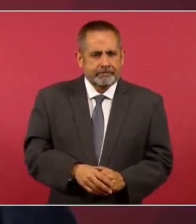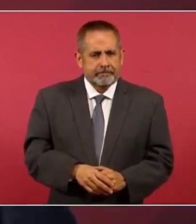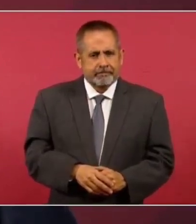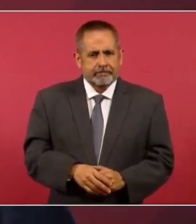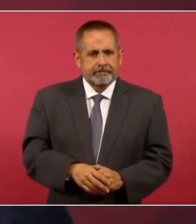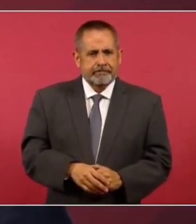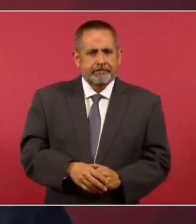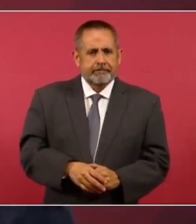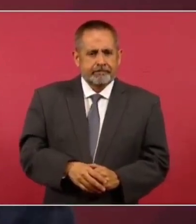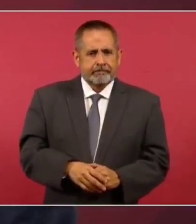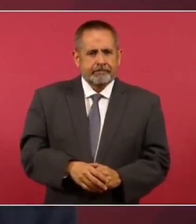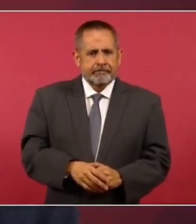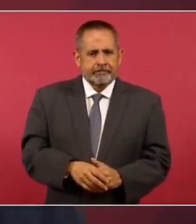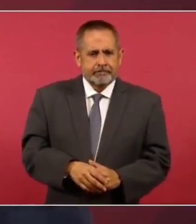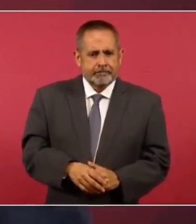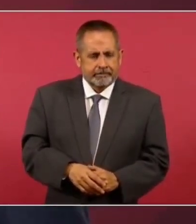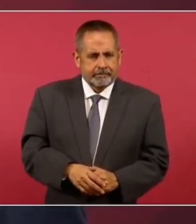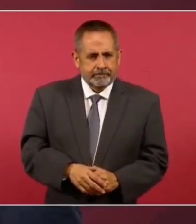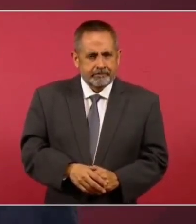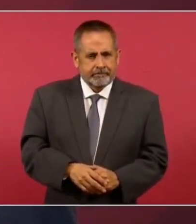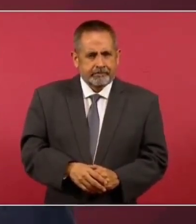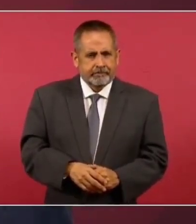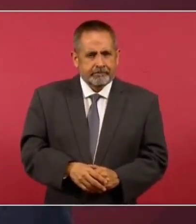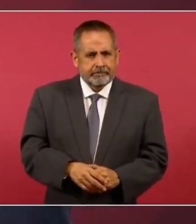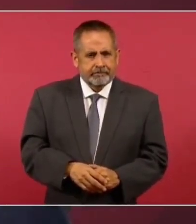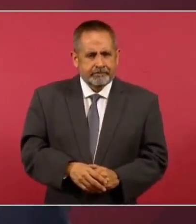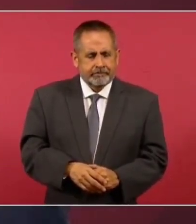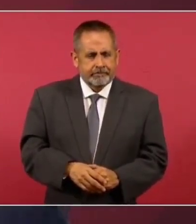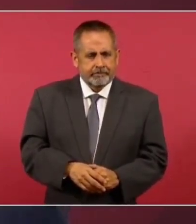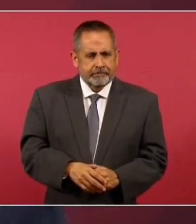de utilizarse